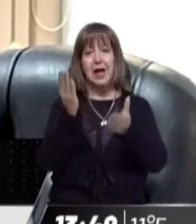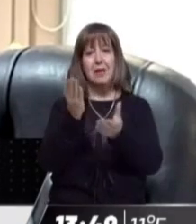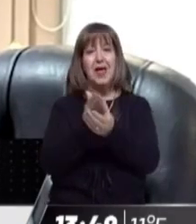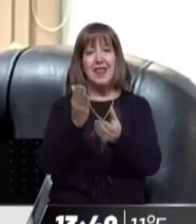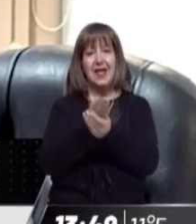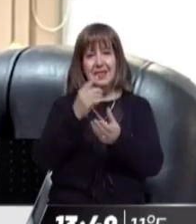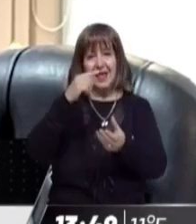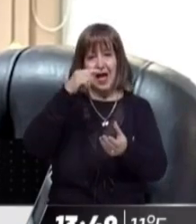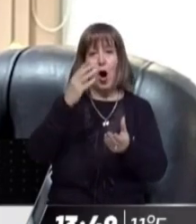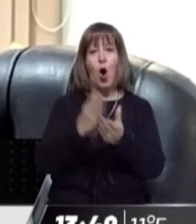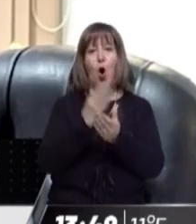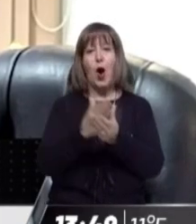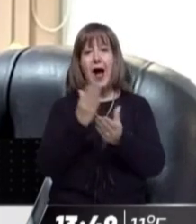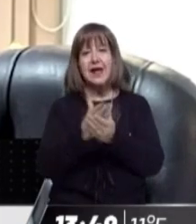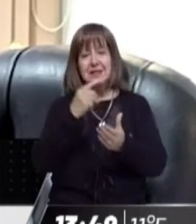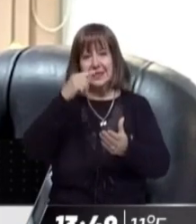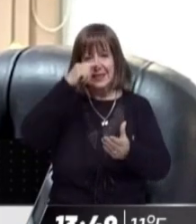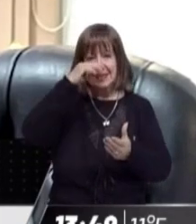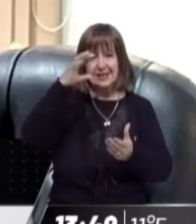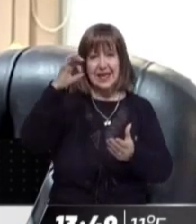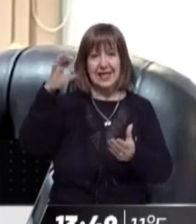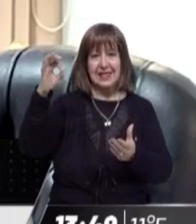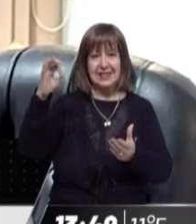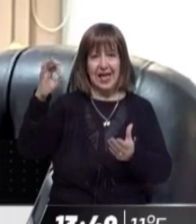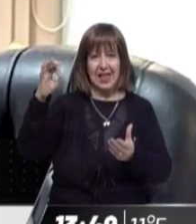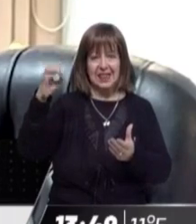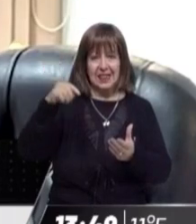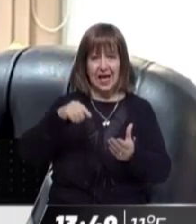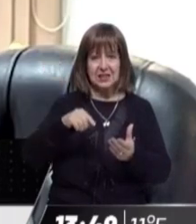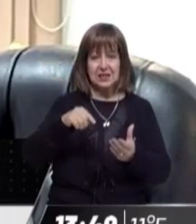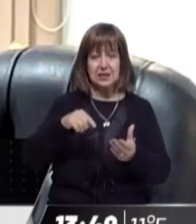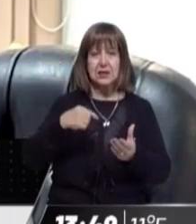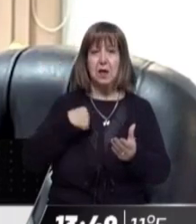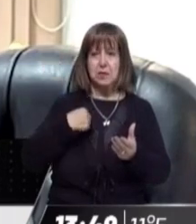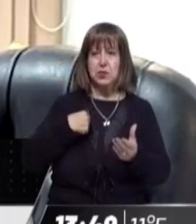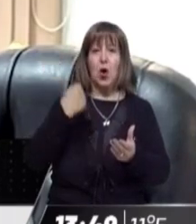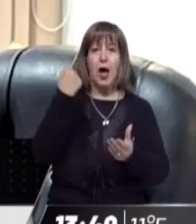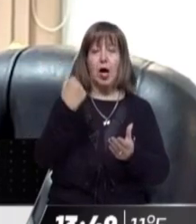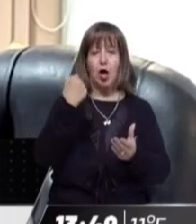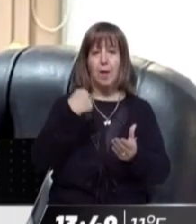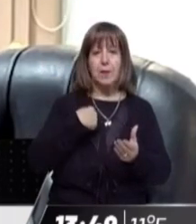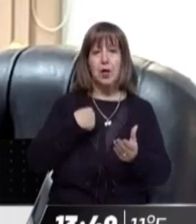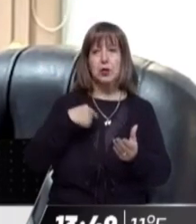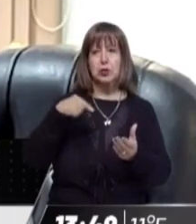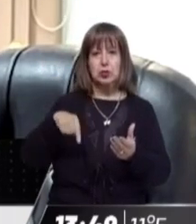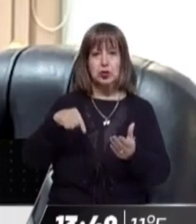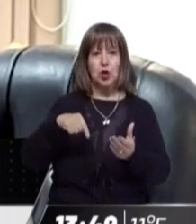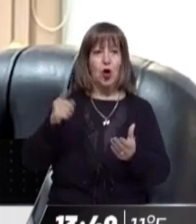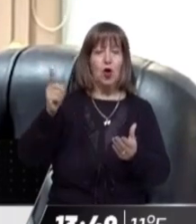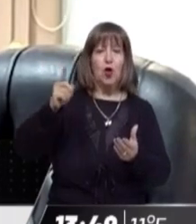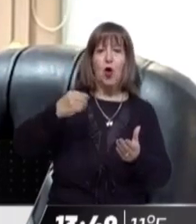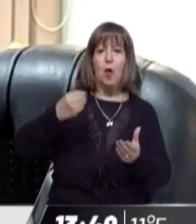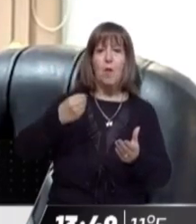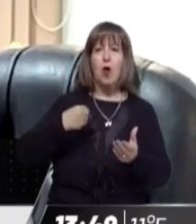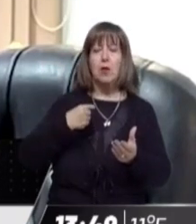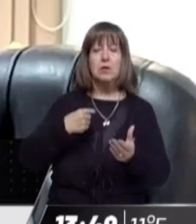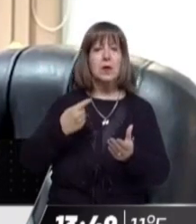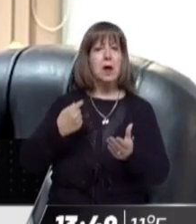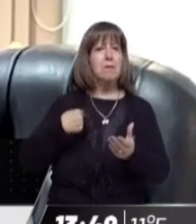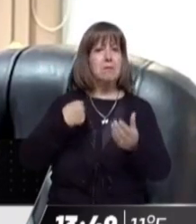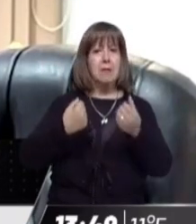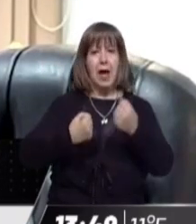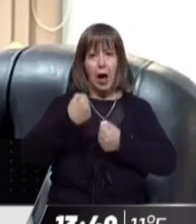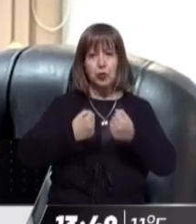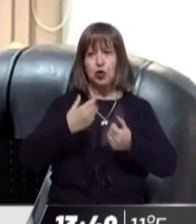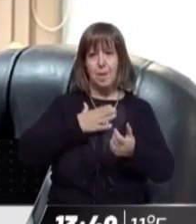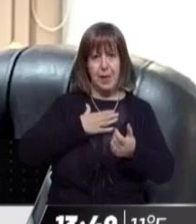donde cuento toda mi mi situación y mi historial económico financiero de dónde vengo Cómo ido adquiriendo